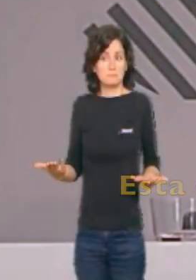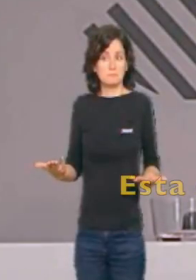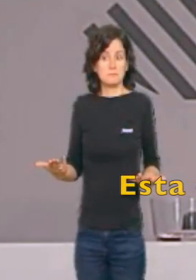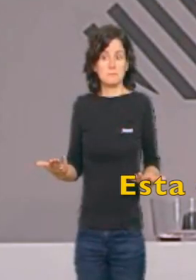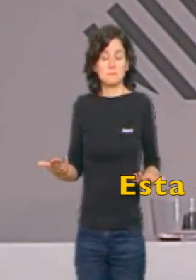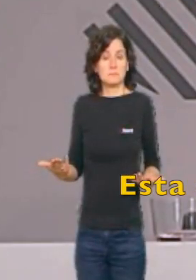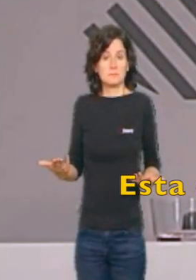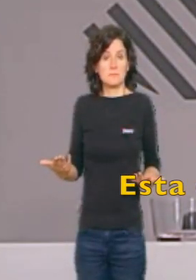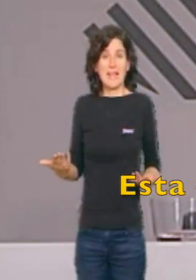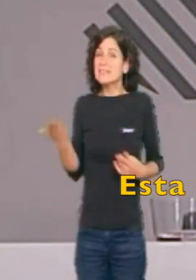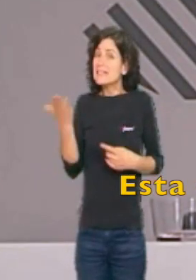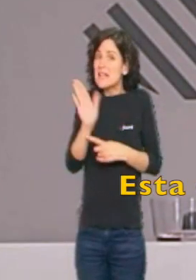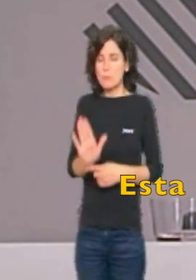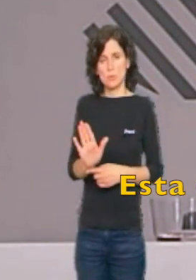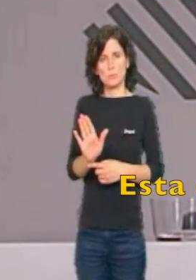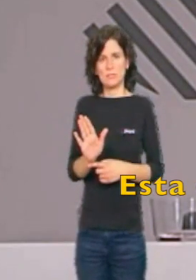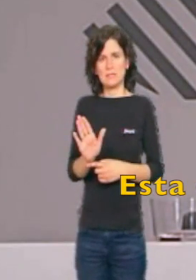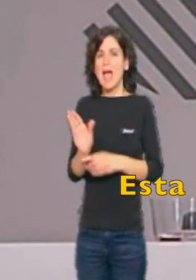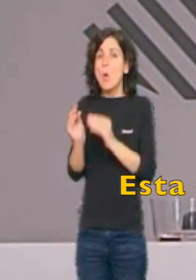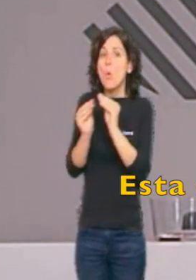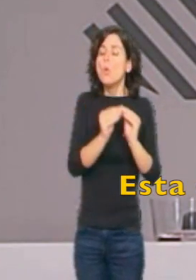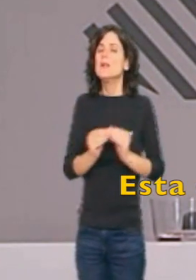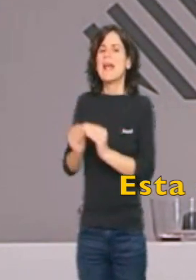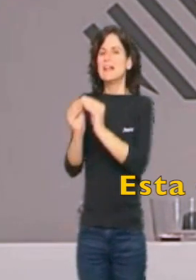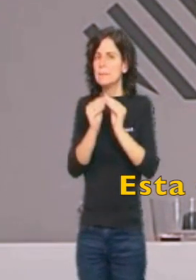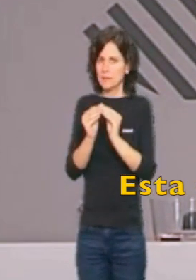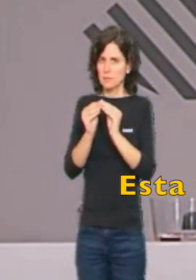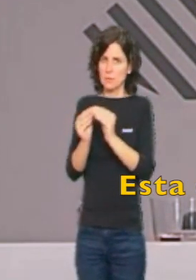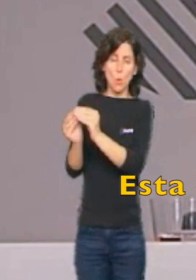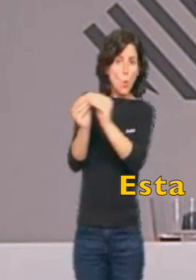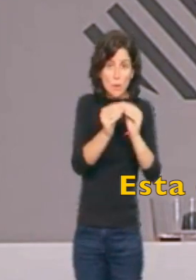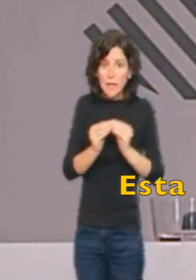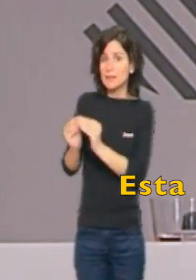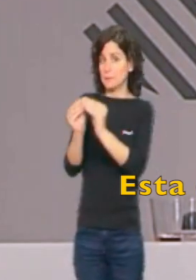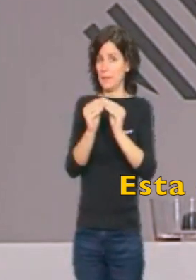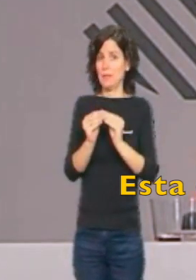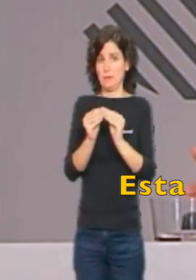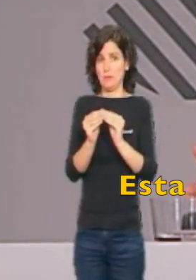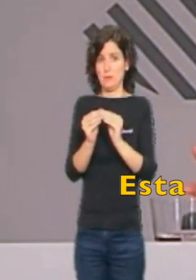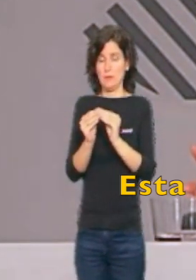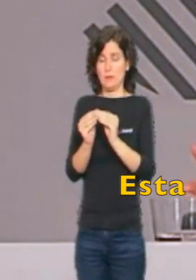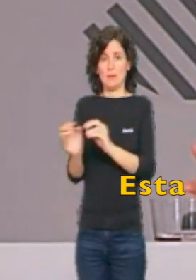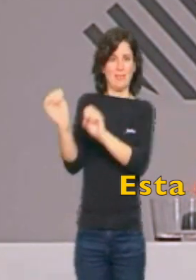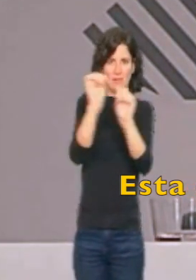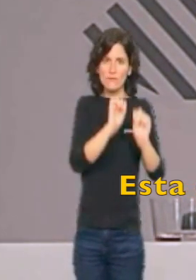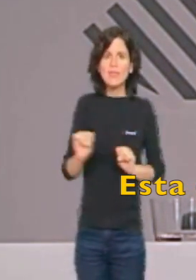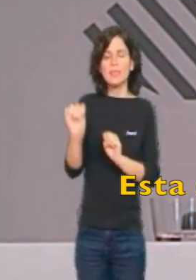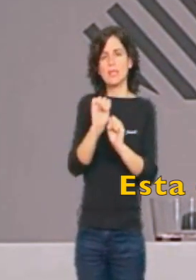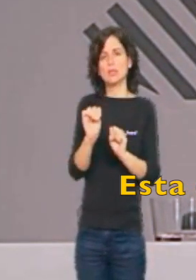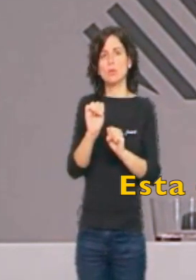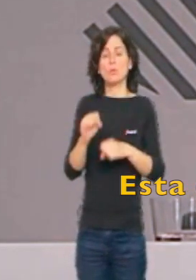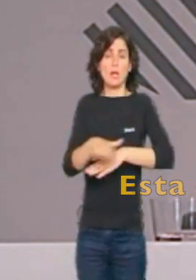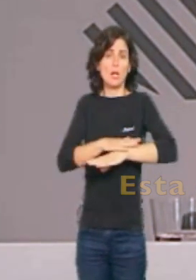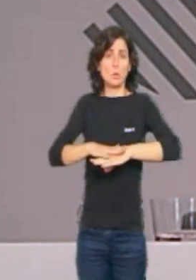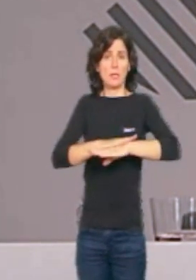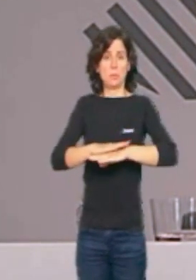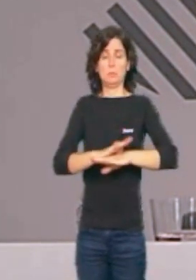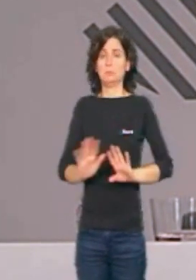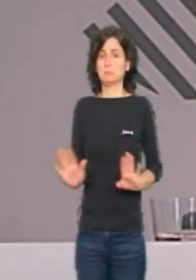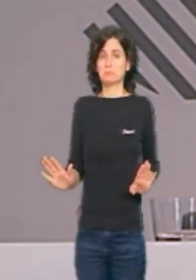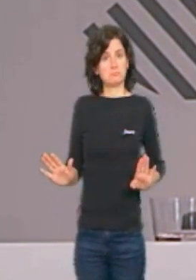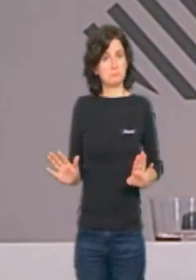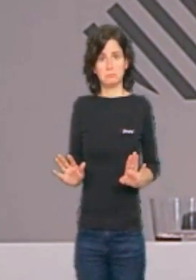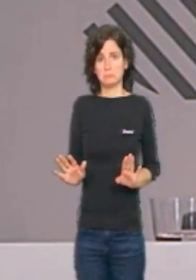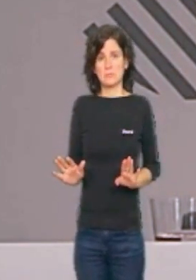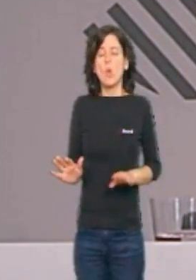esta es la propuesta que unánimemente unánimemente esta defensa ante el consell